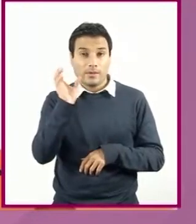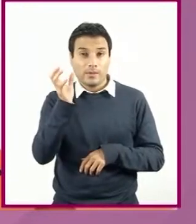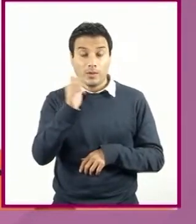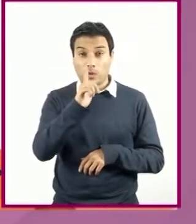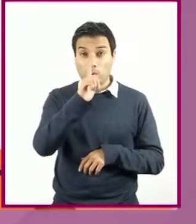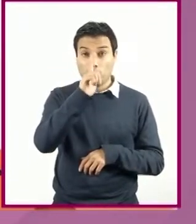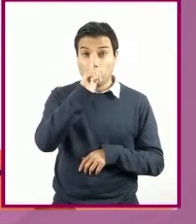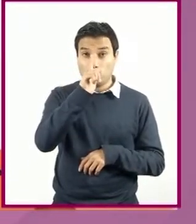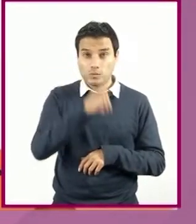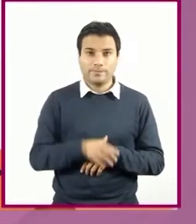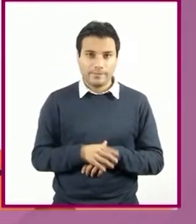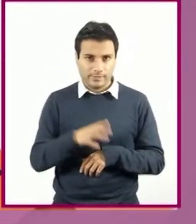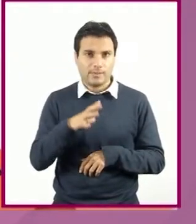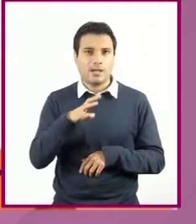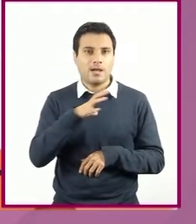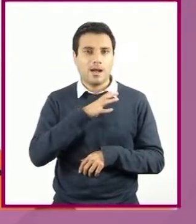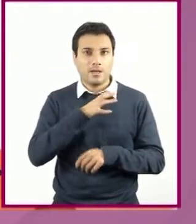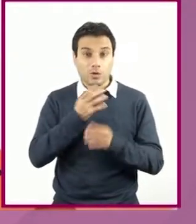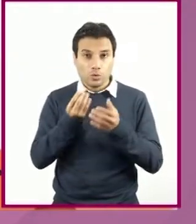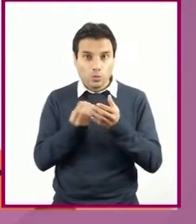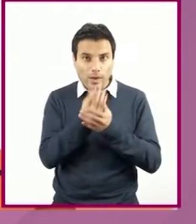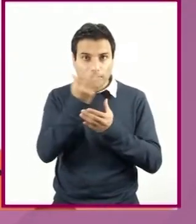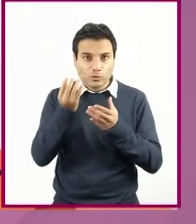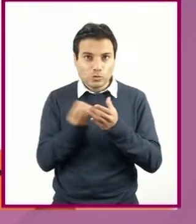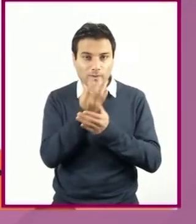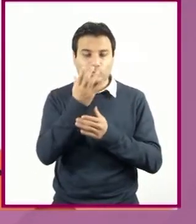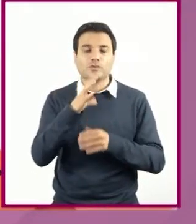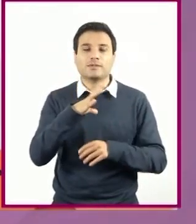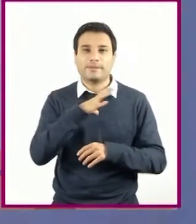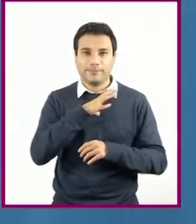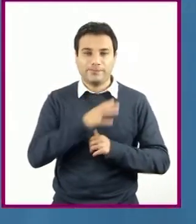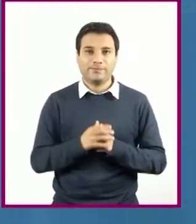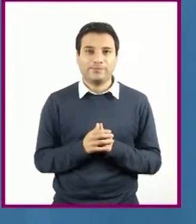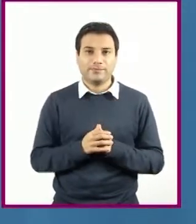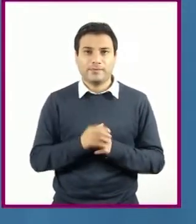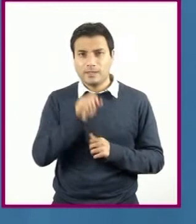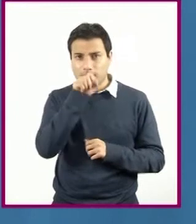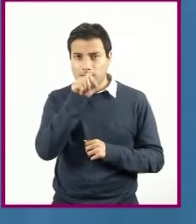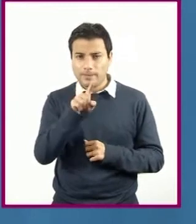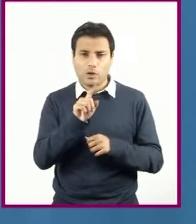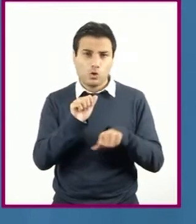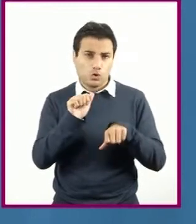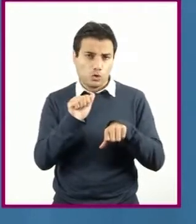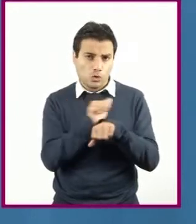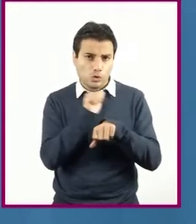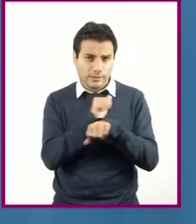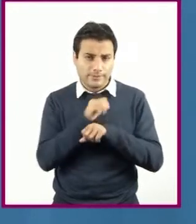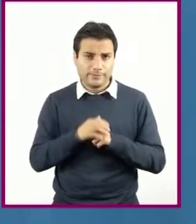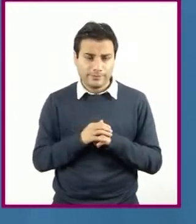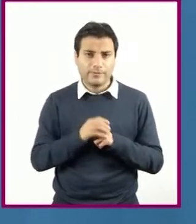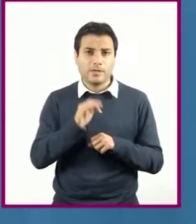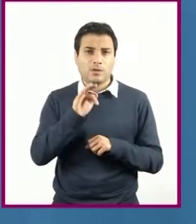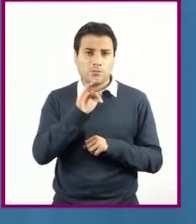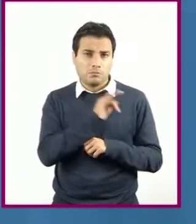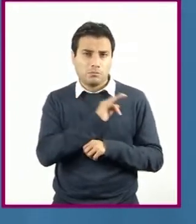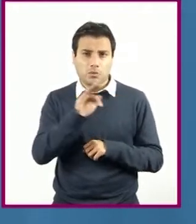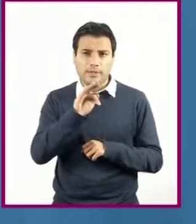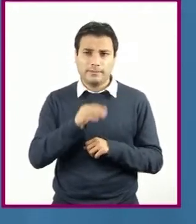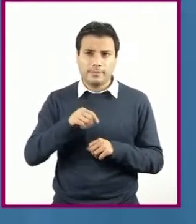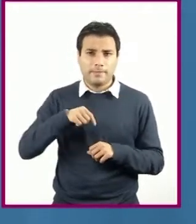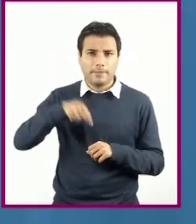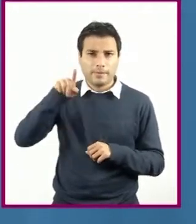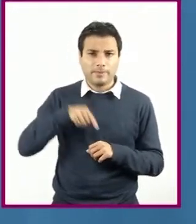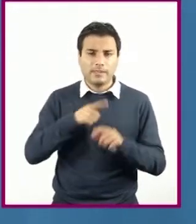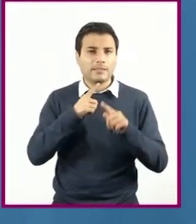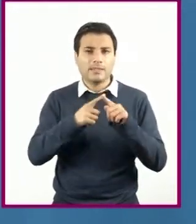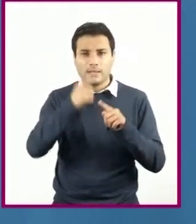eléctrica incandescente, que acababan de ser inventados. El automóvil que hicieron operativo Daimler y Benz en la